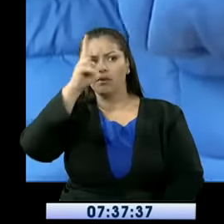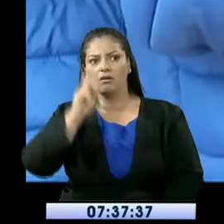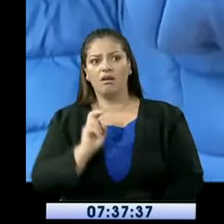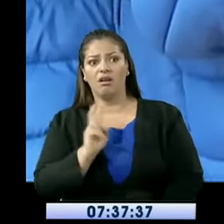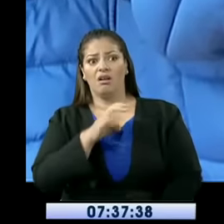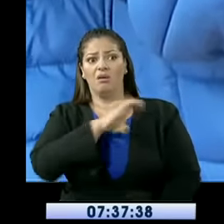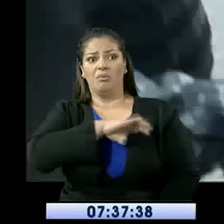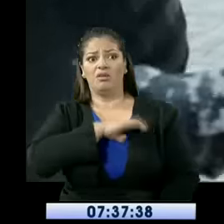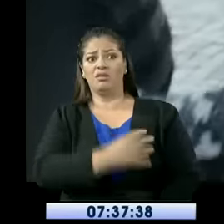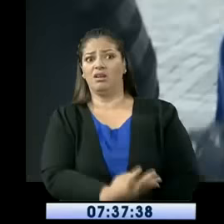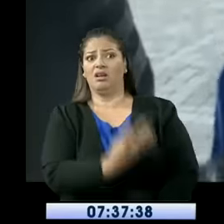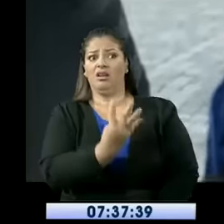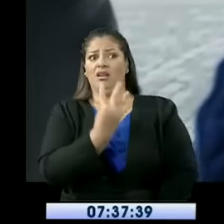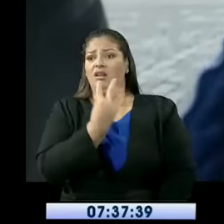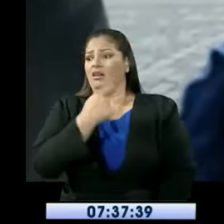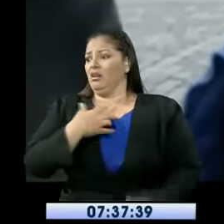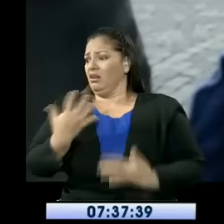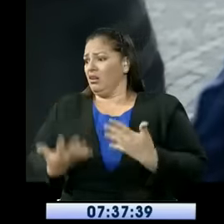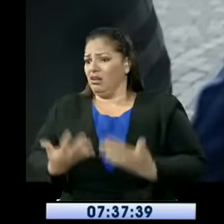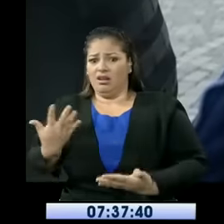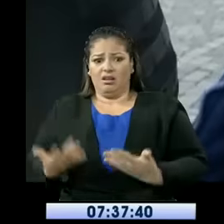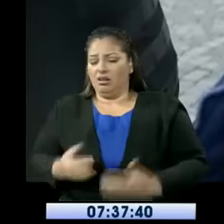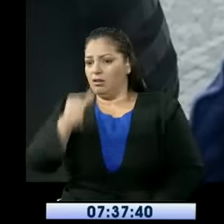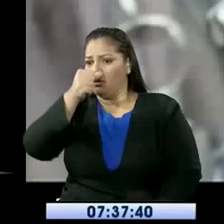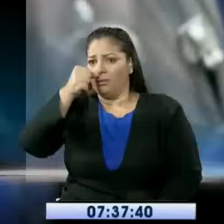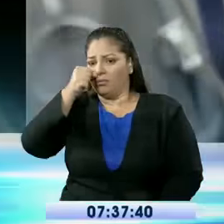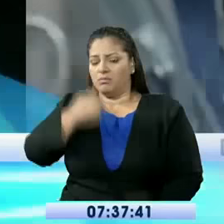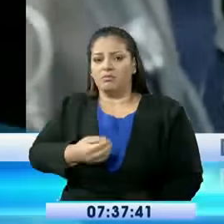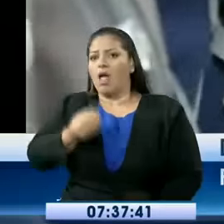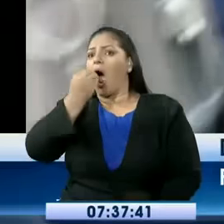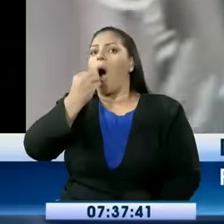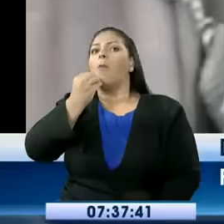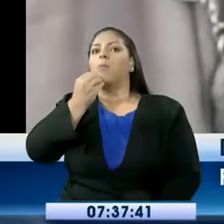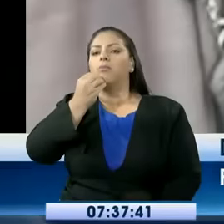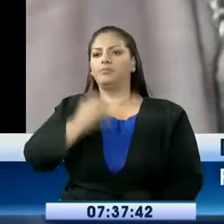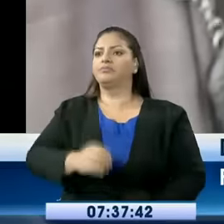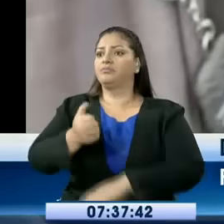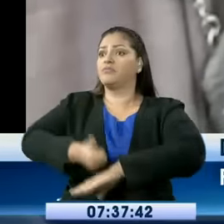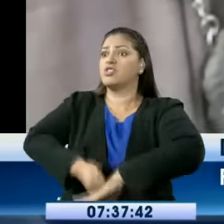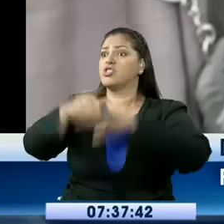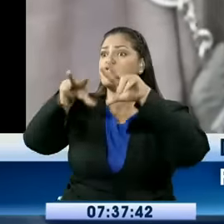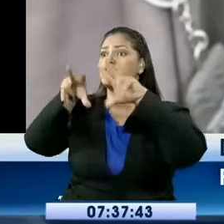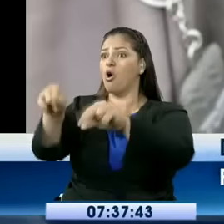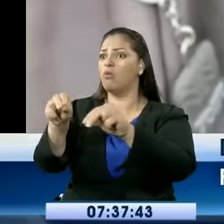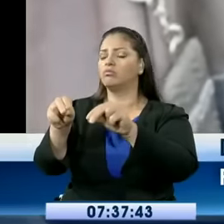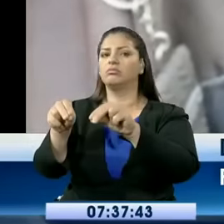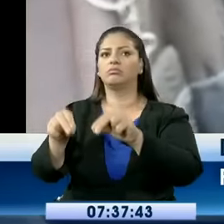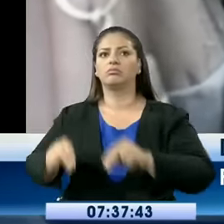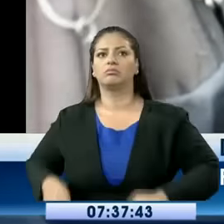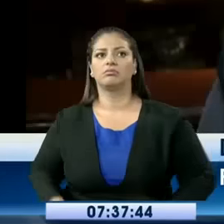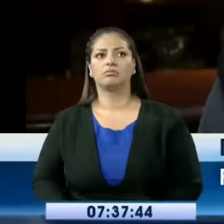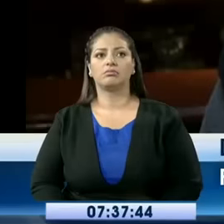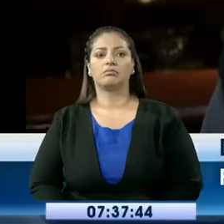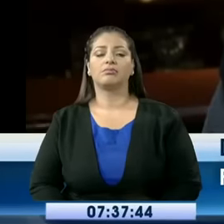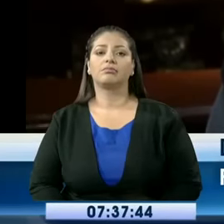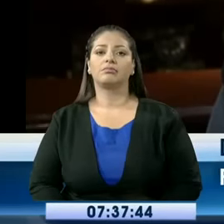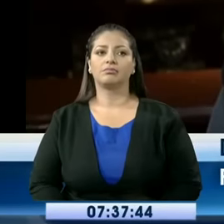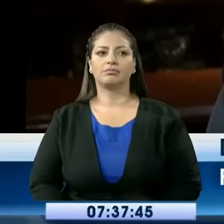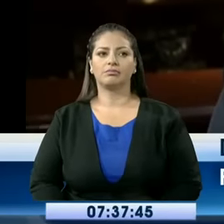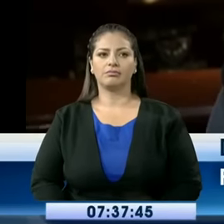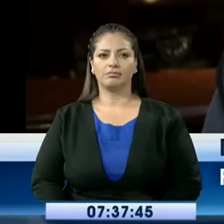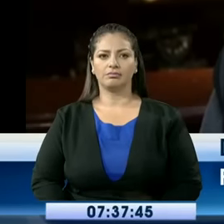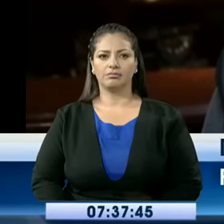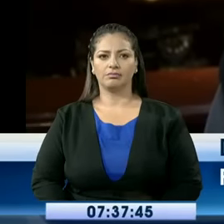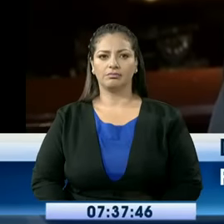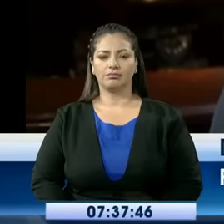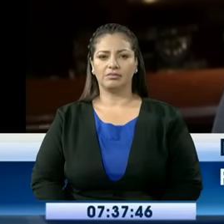una funda con sustancias sujetas a fiscalización, lo cual fue impedido por los uniformados. Al percatarse de la